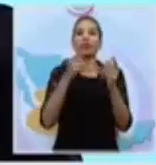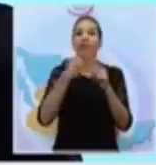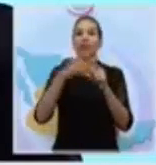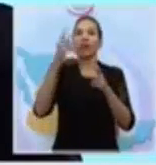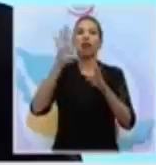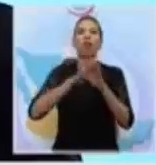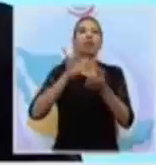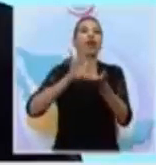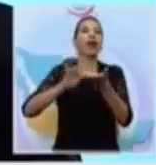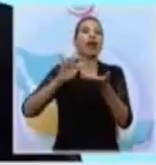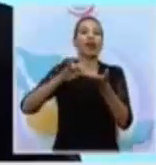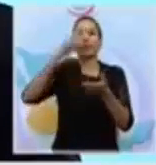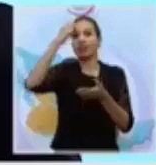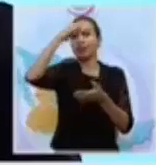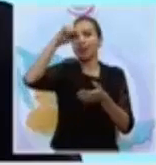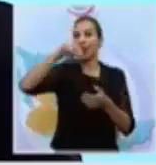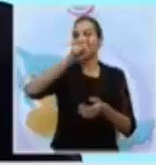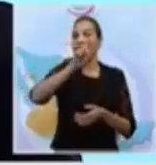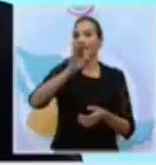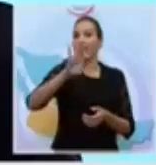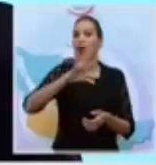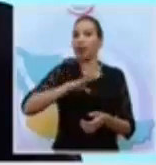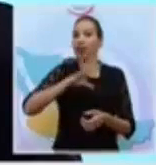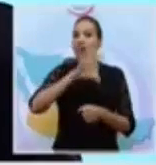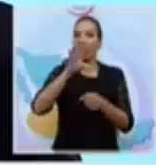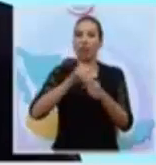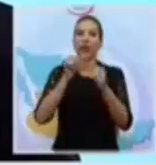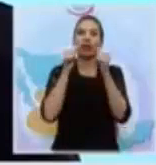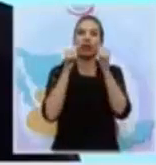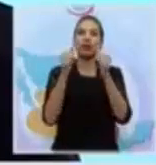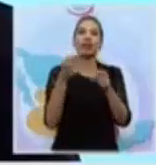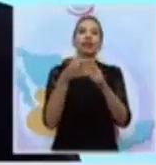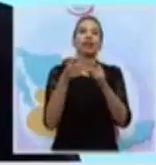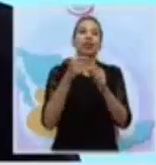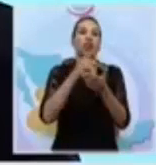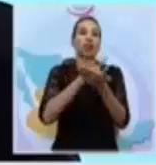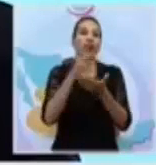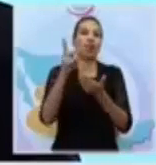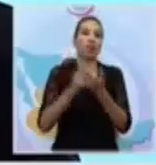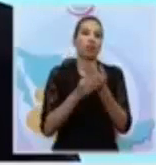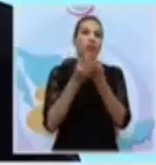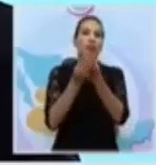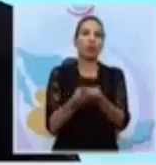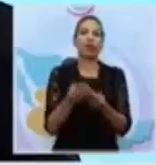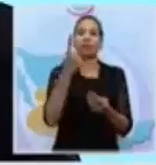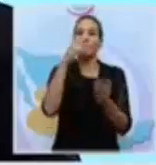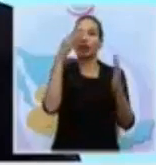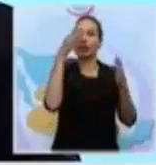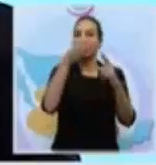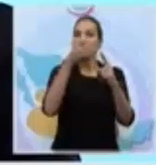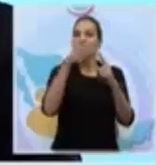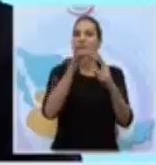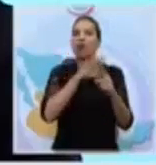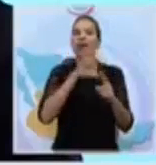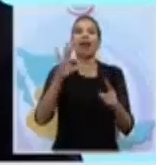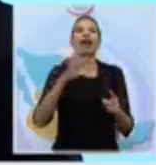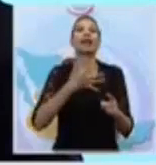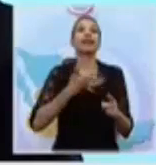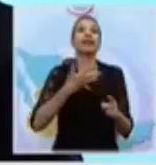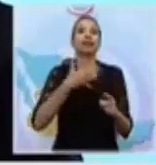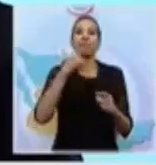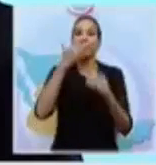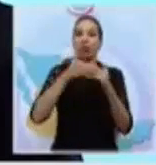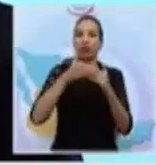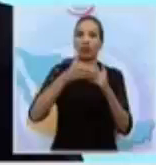experiencia del Distrito Federal. Se enumeran a continuación algunas propuestas cuyas metas se alcanzarían en el corto